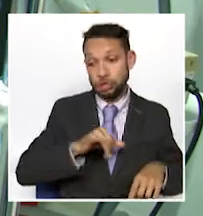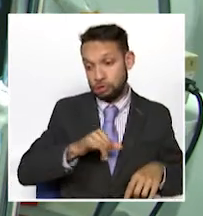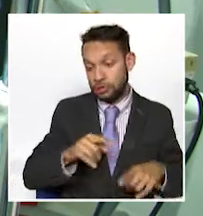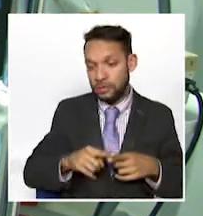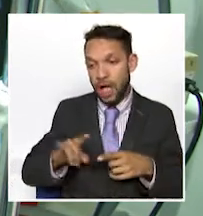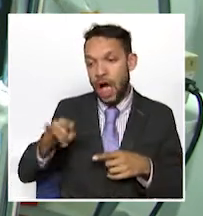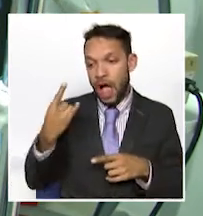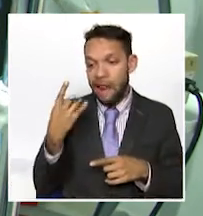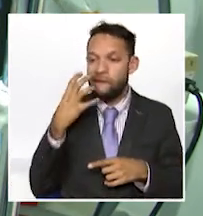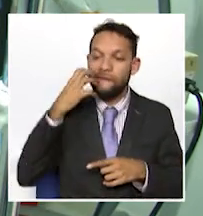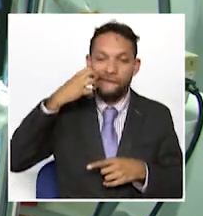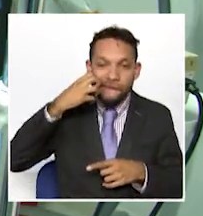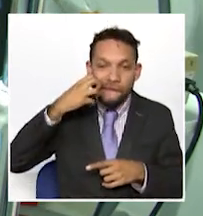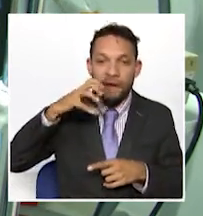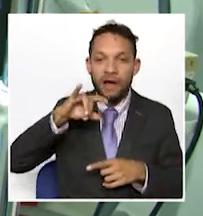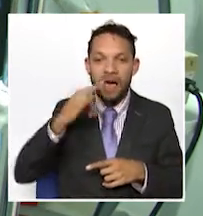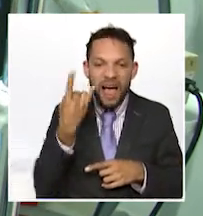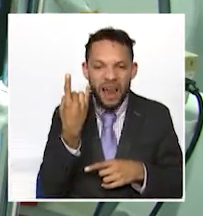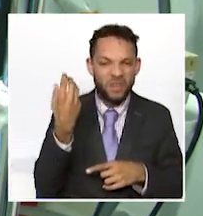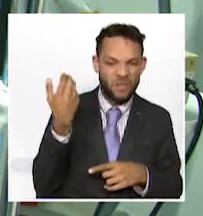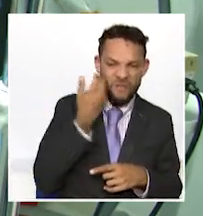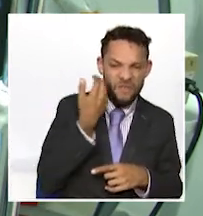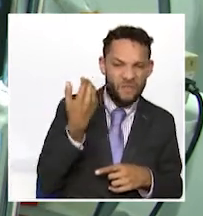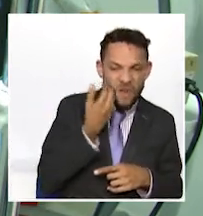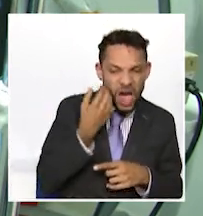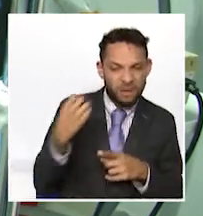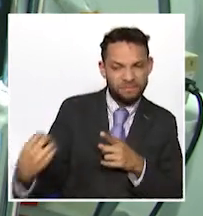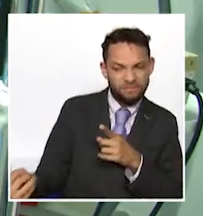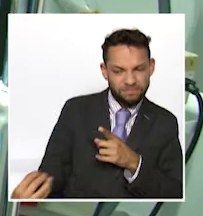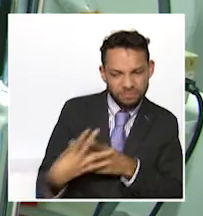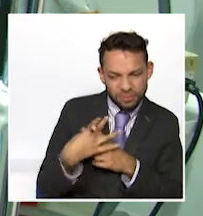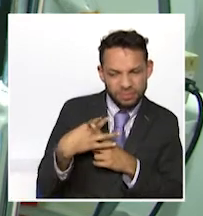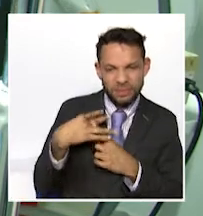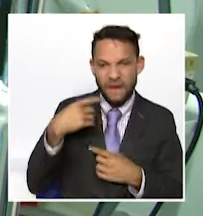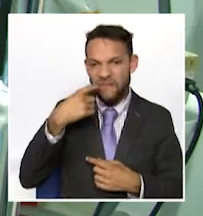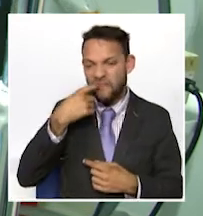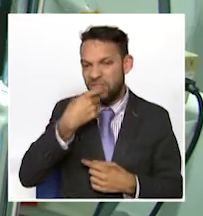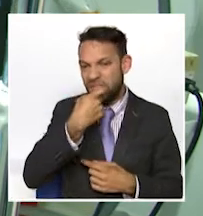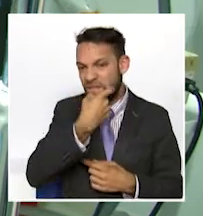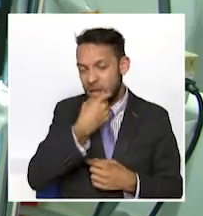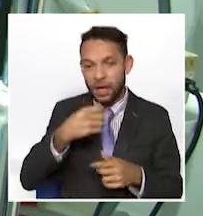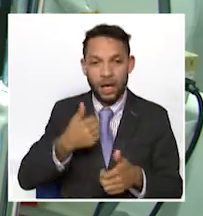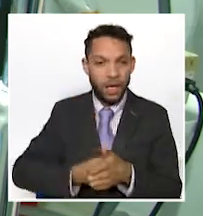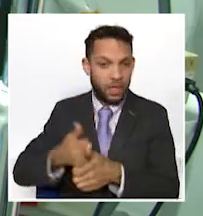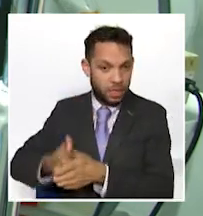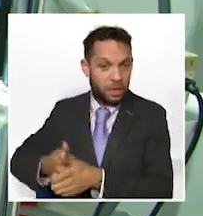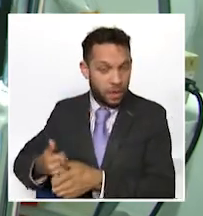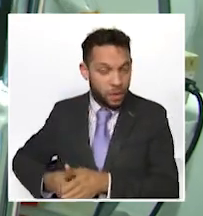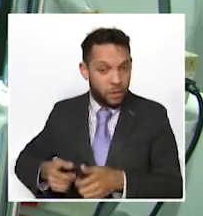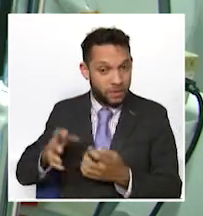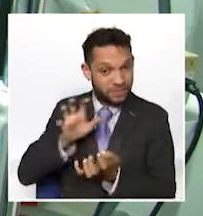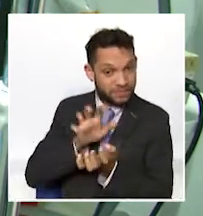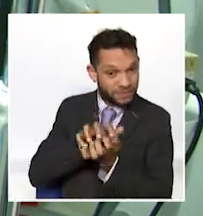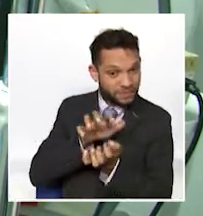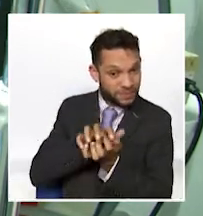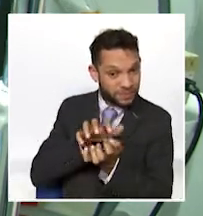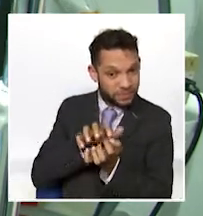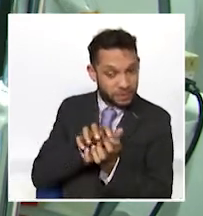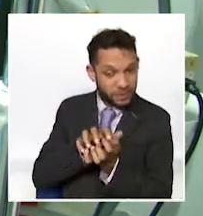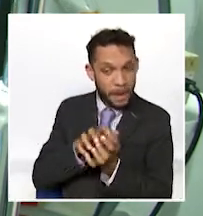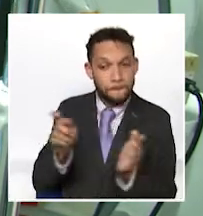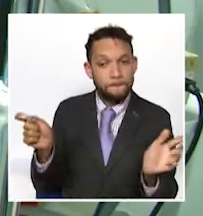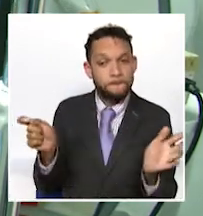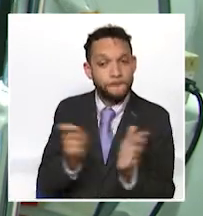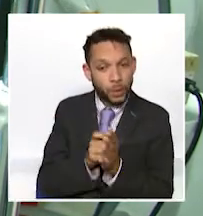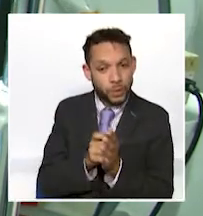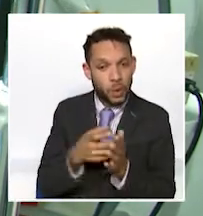hay enfermedades periodontales, si hay tratamientos anteriores, pero entonces nosotros hacemos